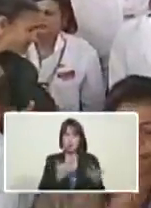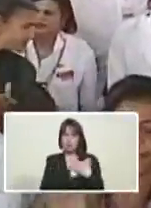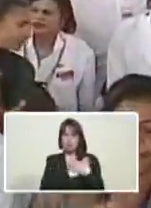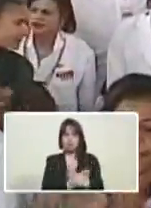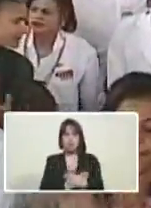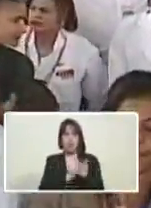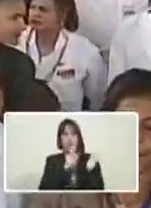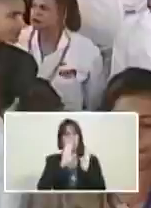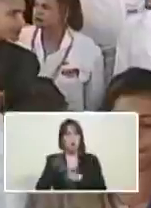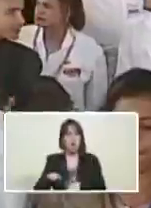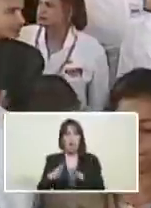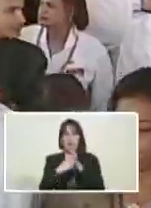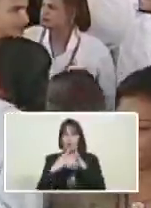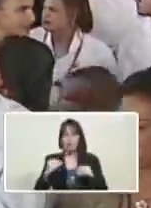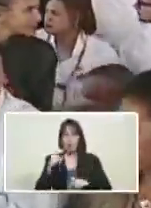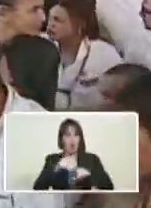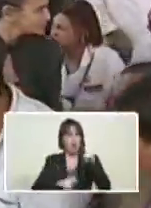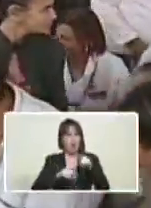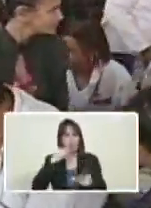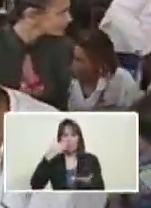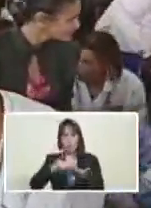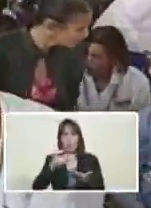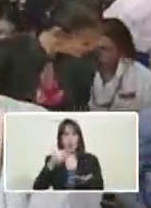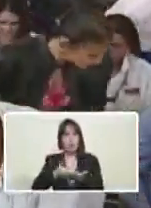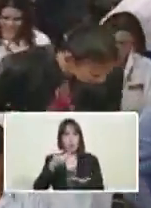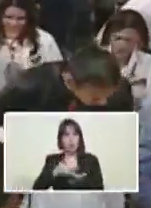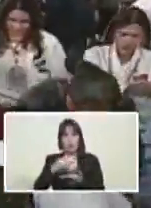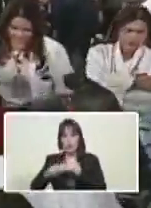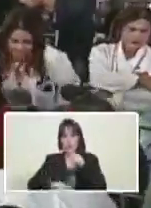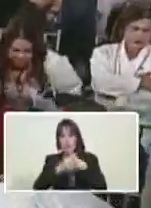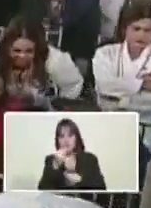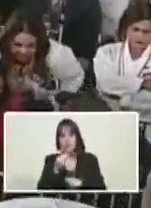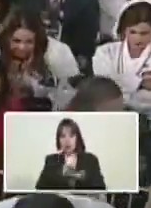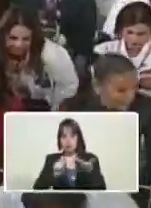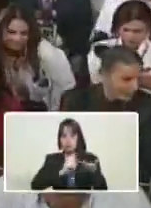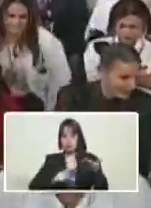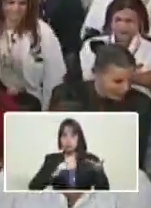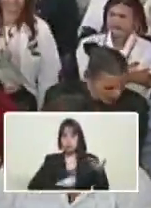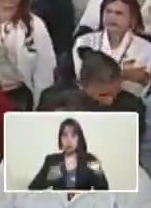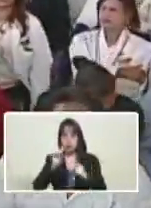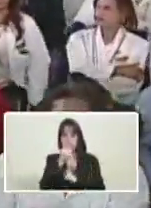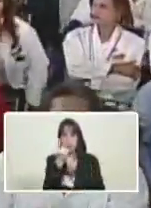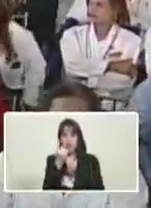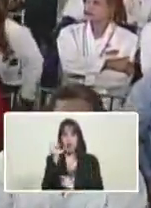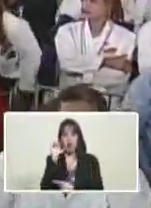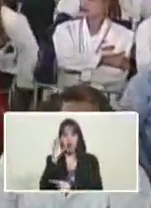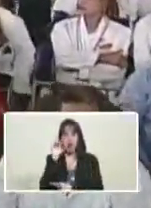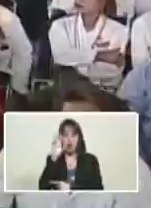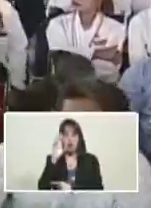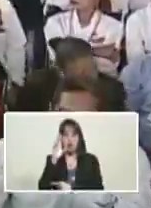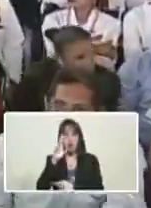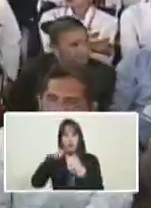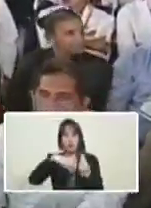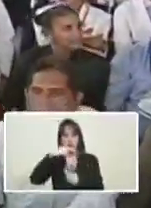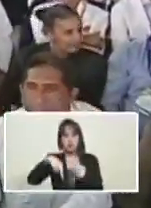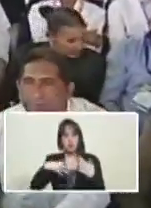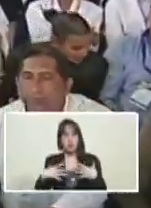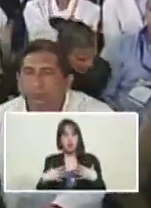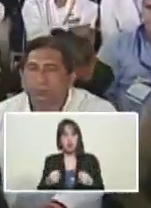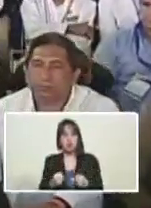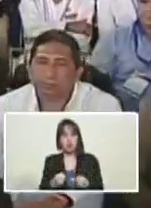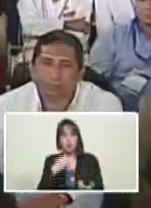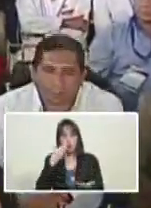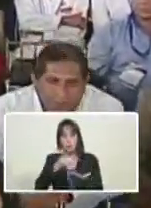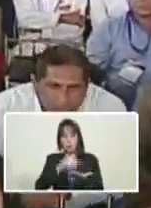apoyar todas y cada una de las propuestas que hayan sido elevadas en este primer Congreso Revolucionario de la Salud, para plasmarlo una